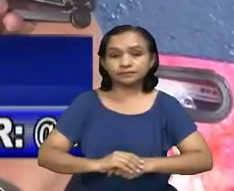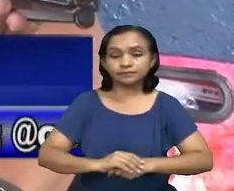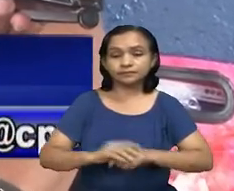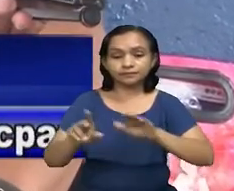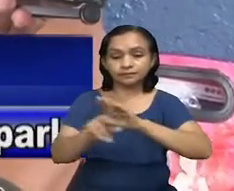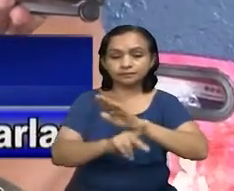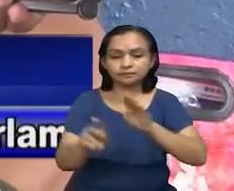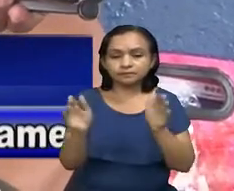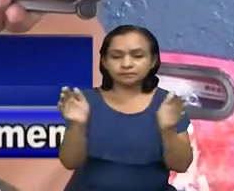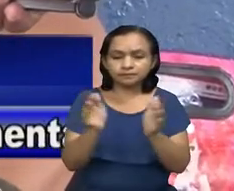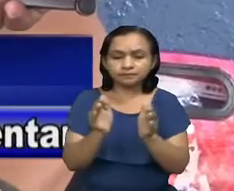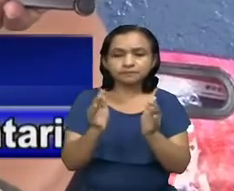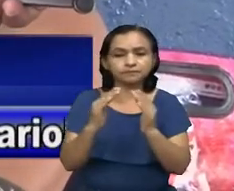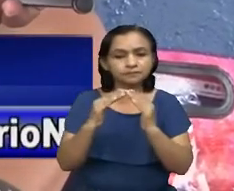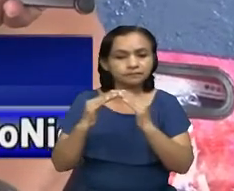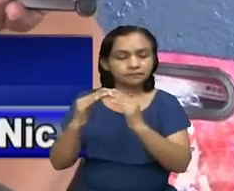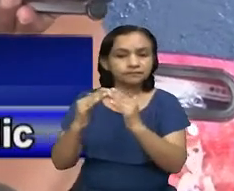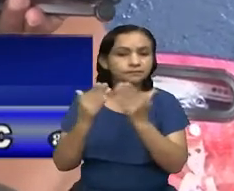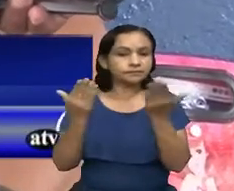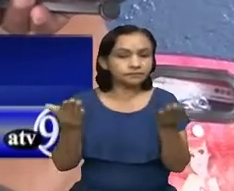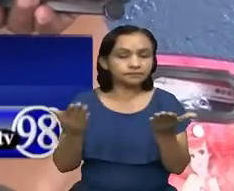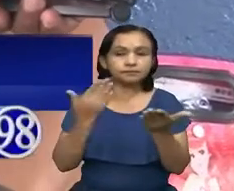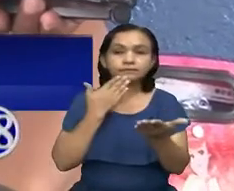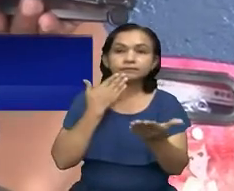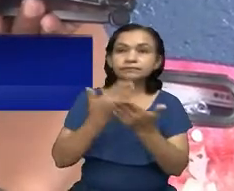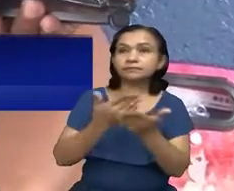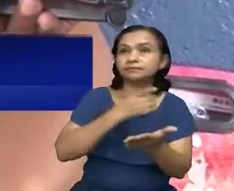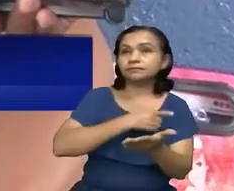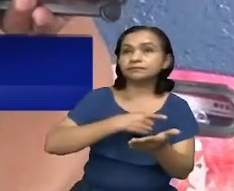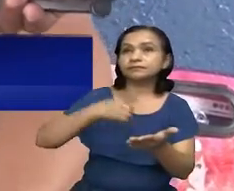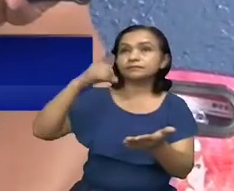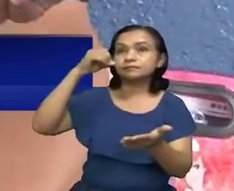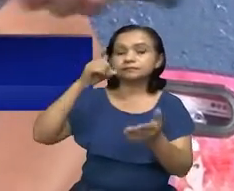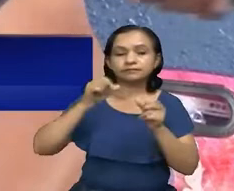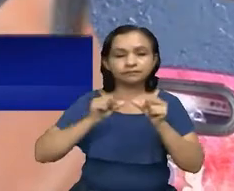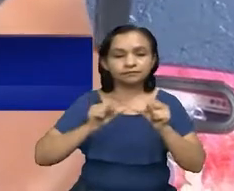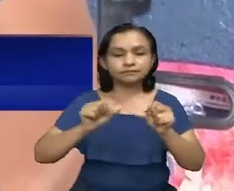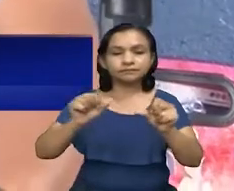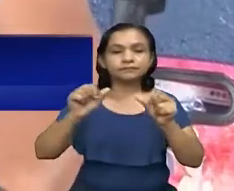preescolar pequeño, comunitario, y pues gracias a Dios ahí lo estamos echando a andar.